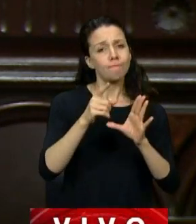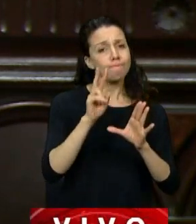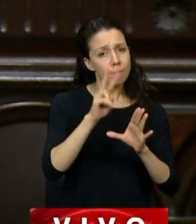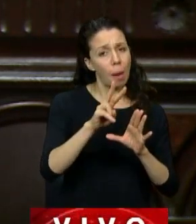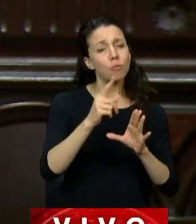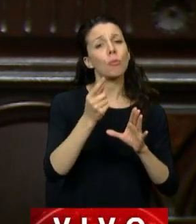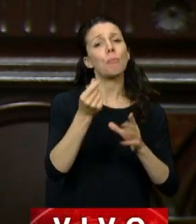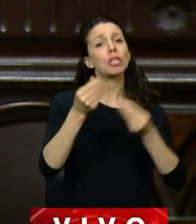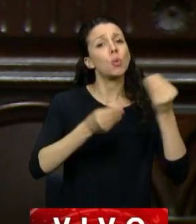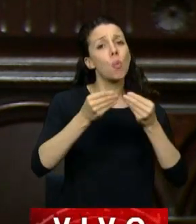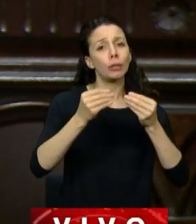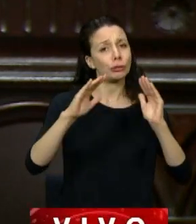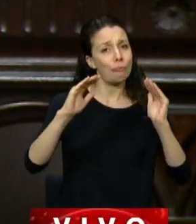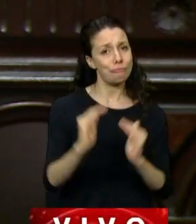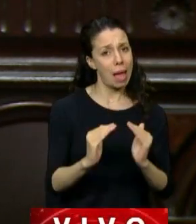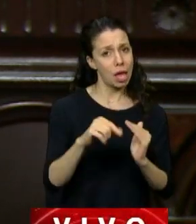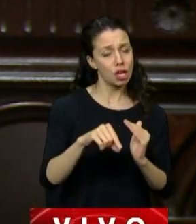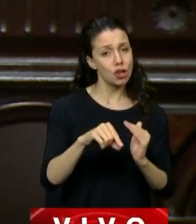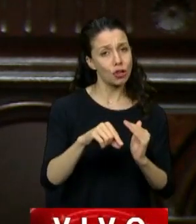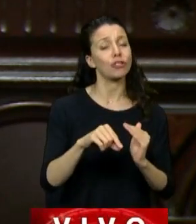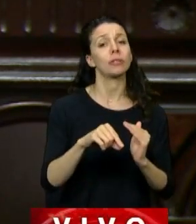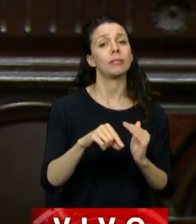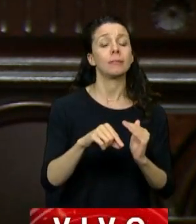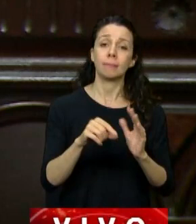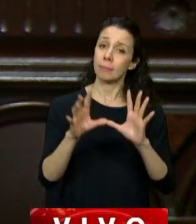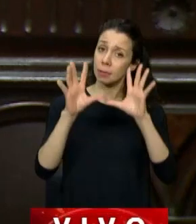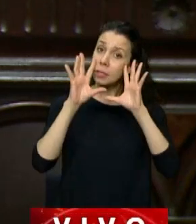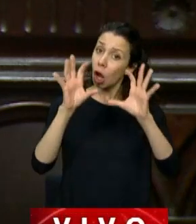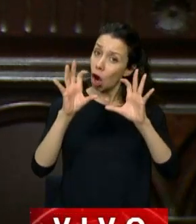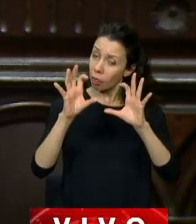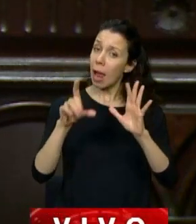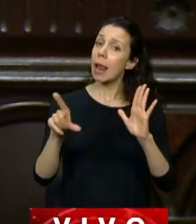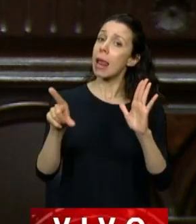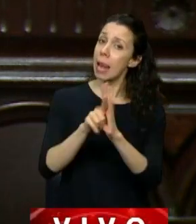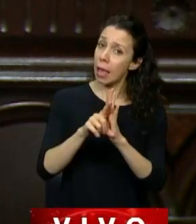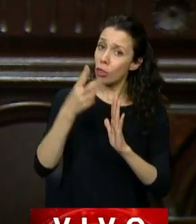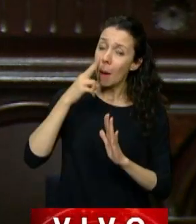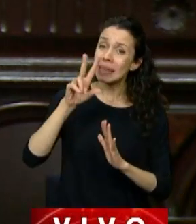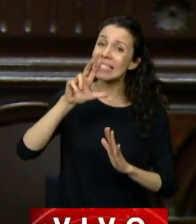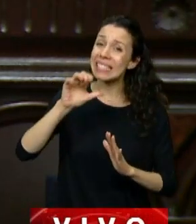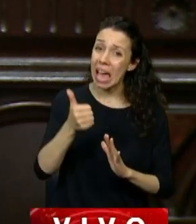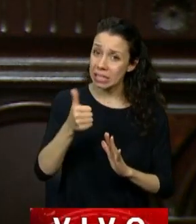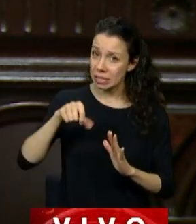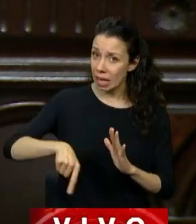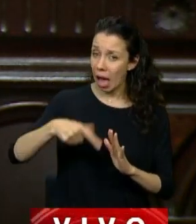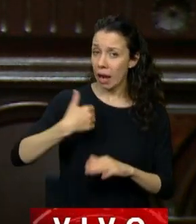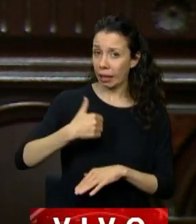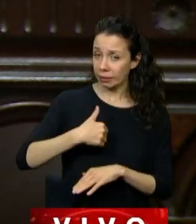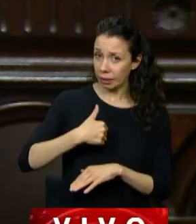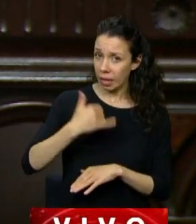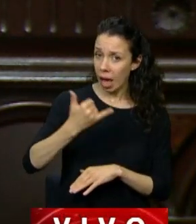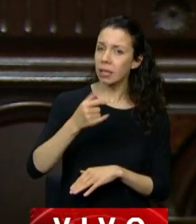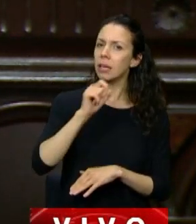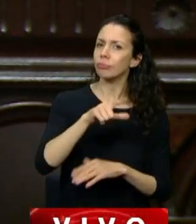el tema educativo, y tenemos que recordar que existe una ley desde el año 2006, acá en la Argentina, que es la